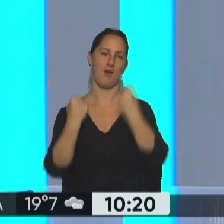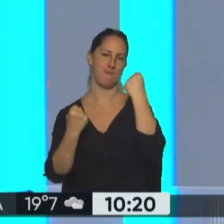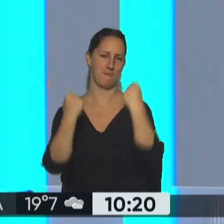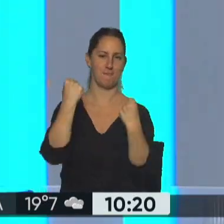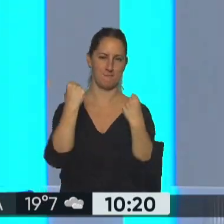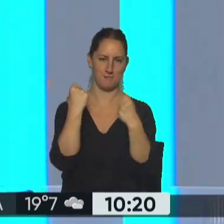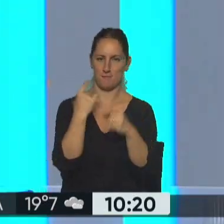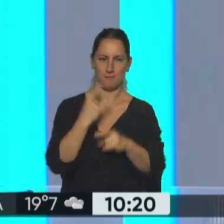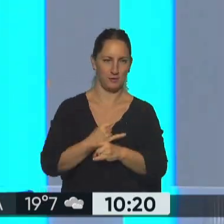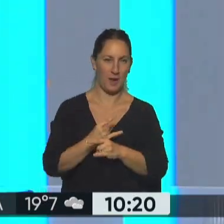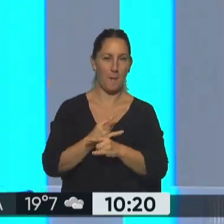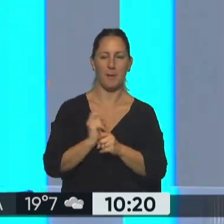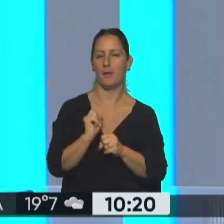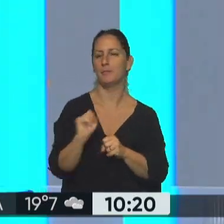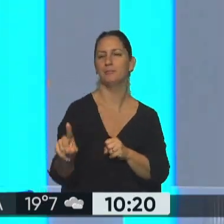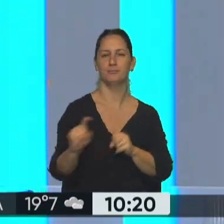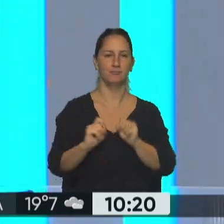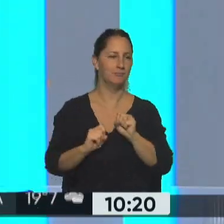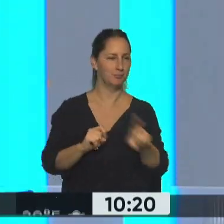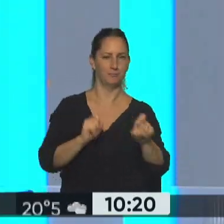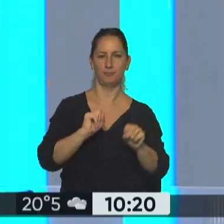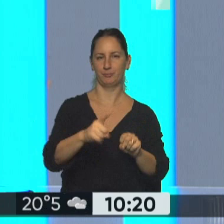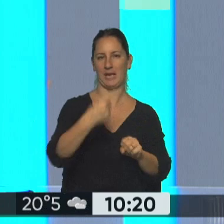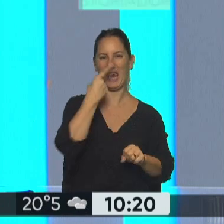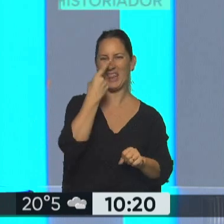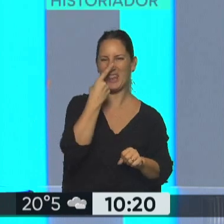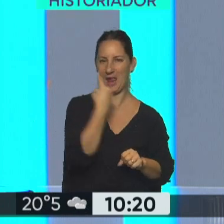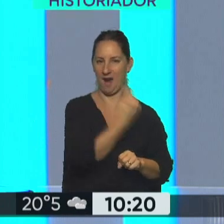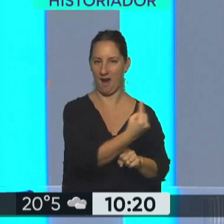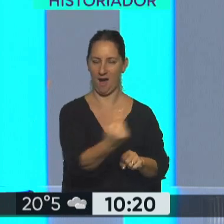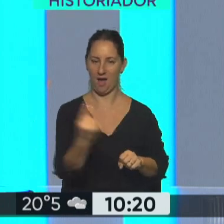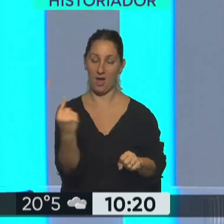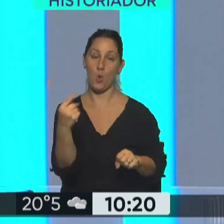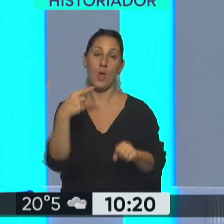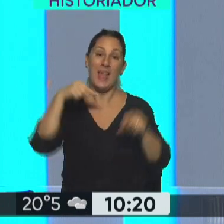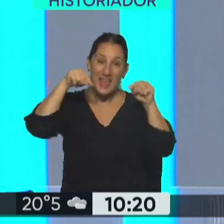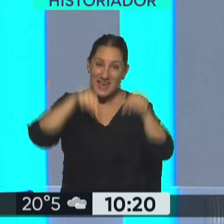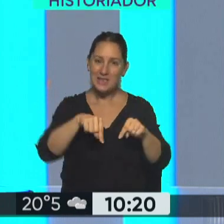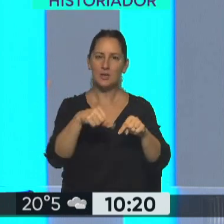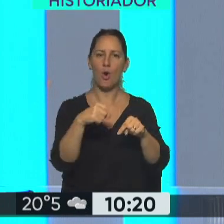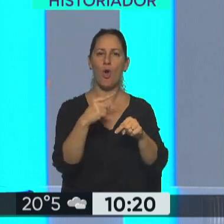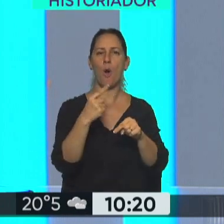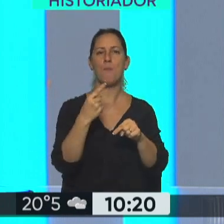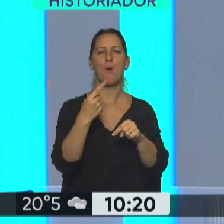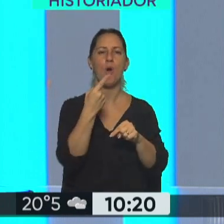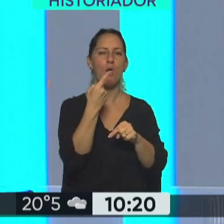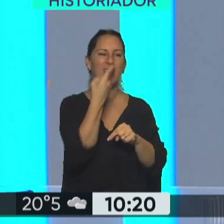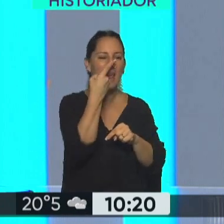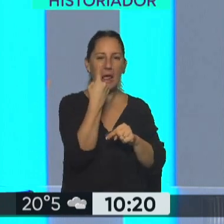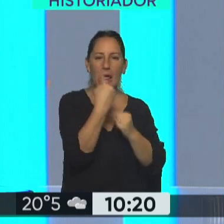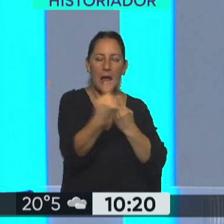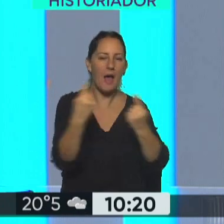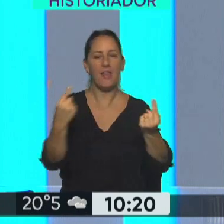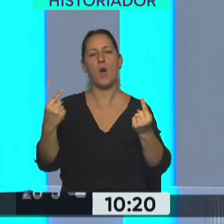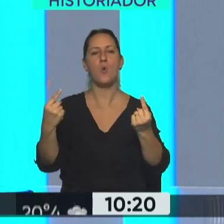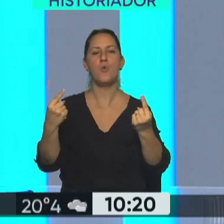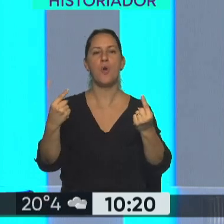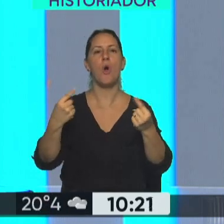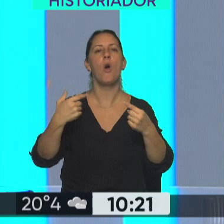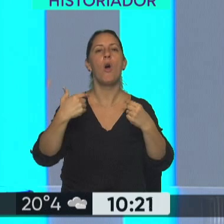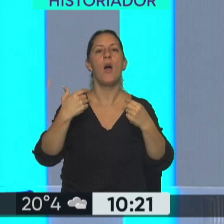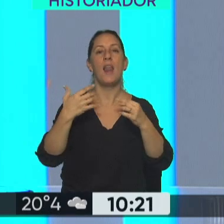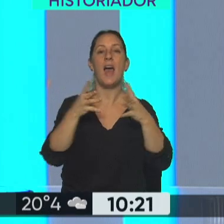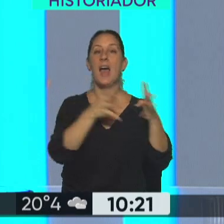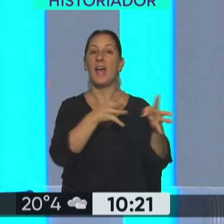Siempre intereses locales y que lamentablemente eso también no ayudó a terminar más rápido la guerra